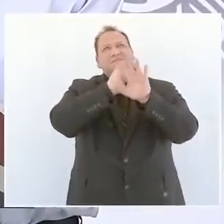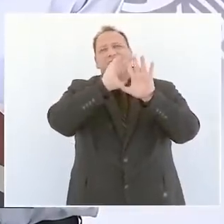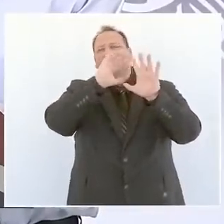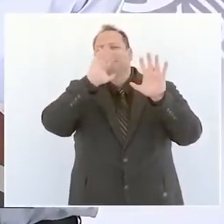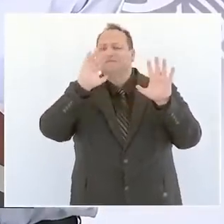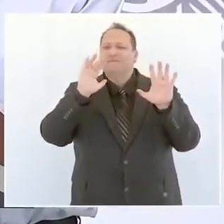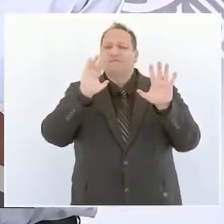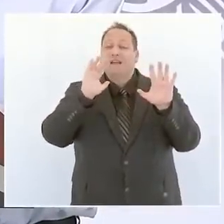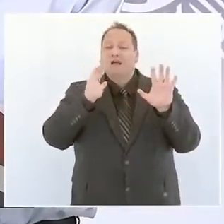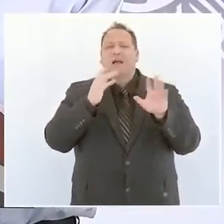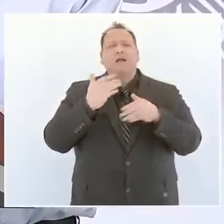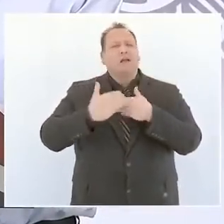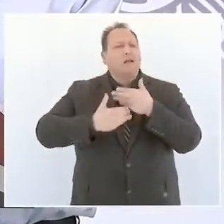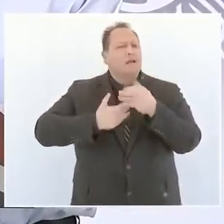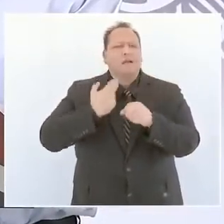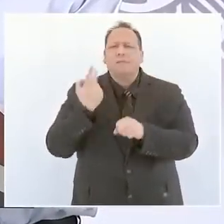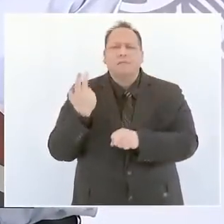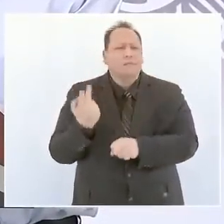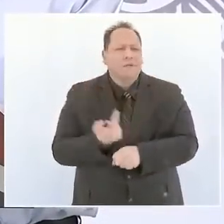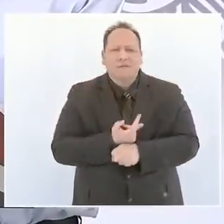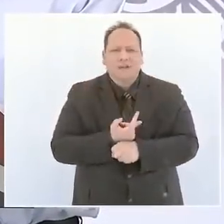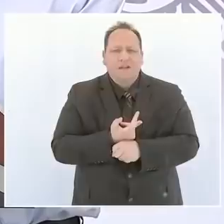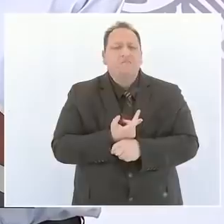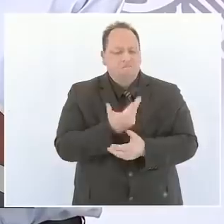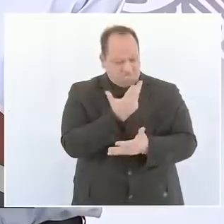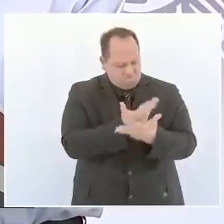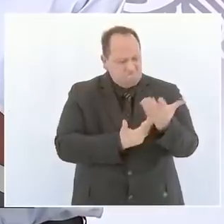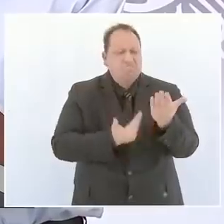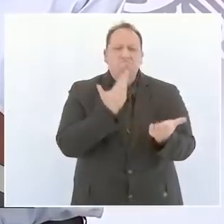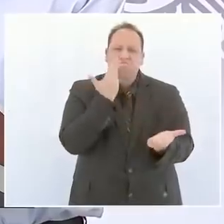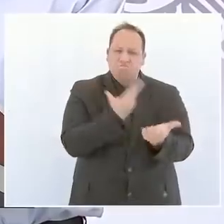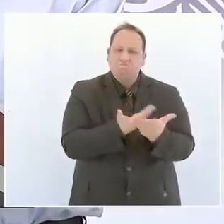va a convertirse en una realidad.